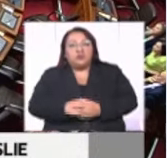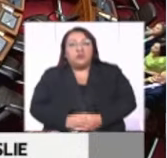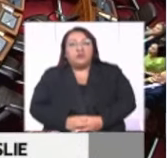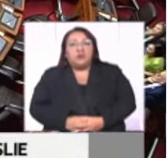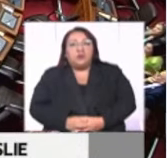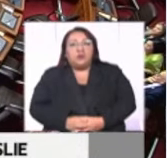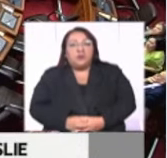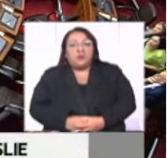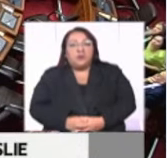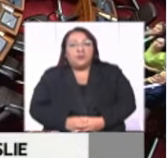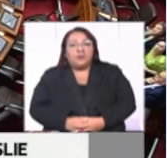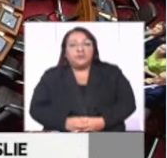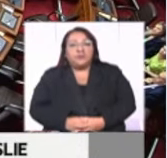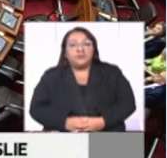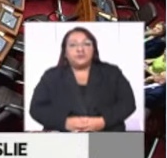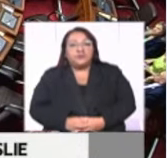1 minuto 30 segundos.